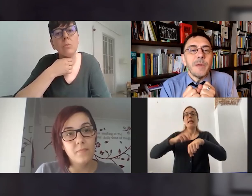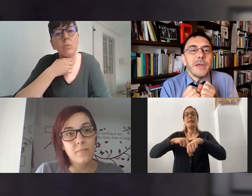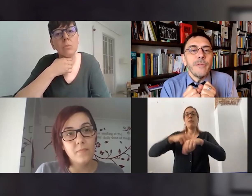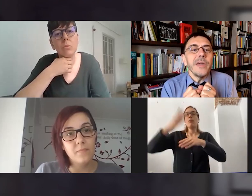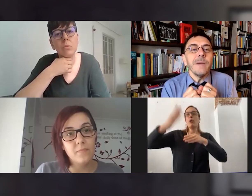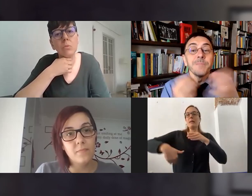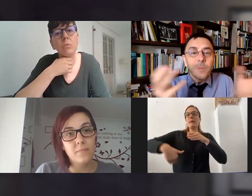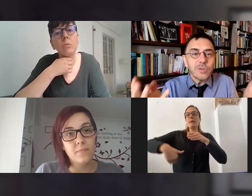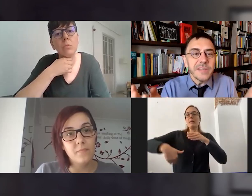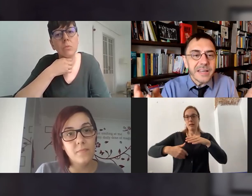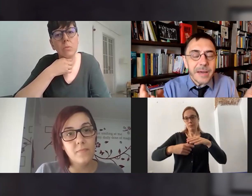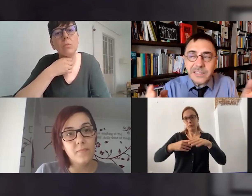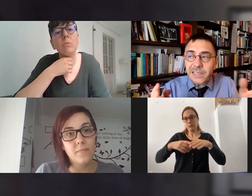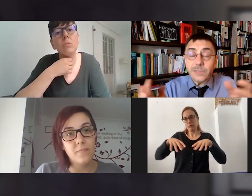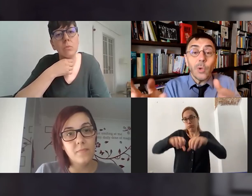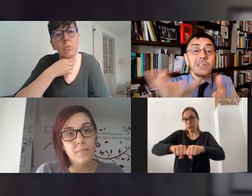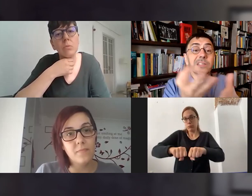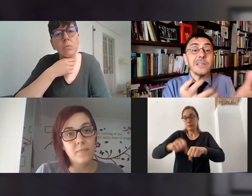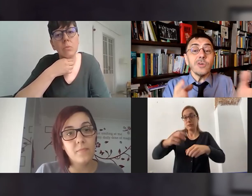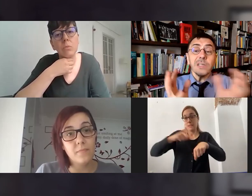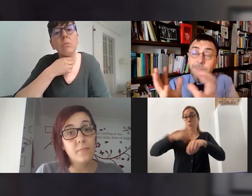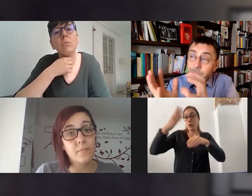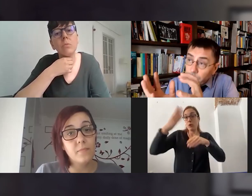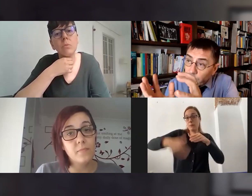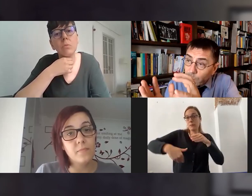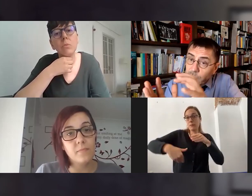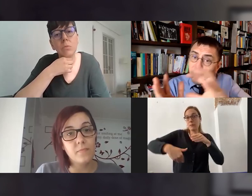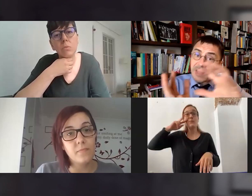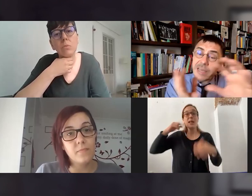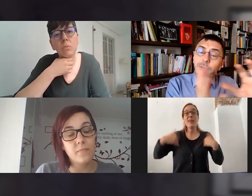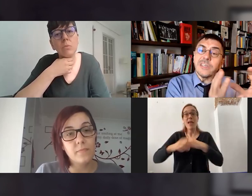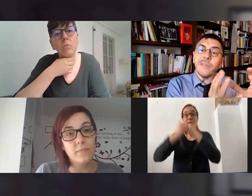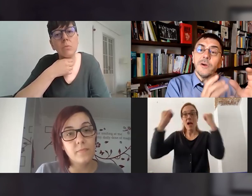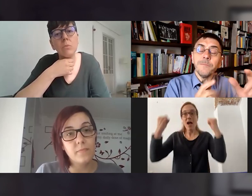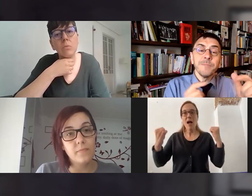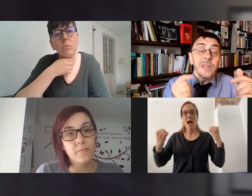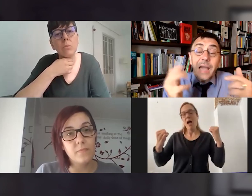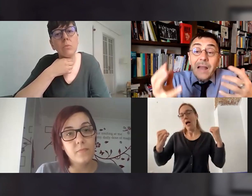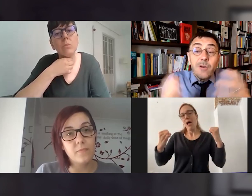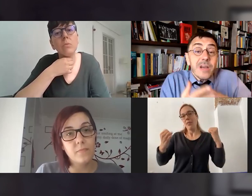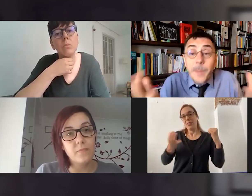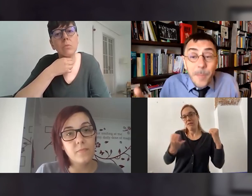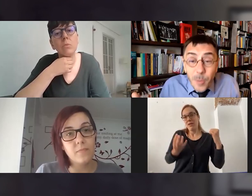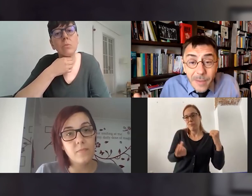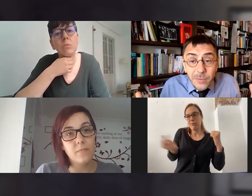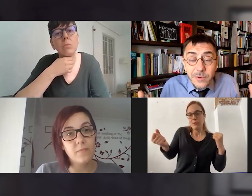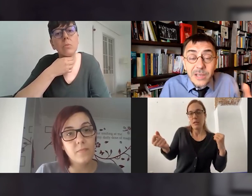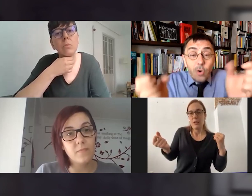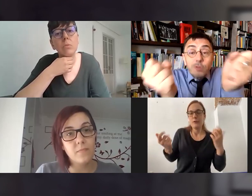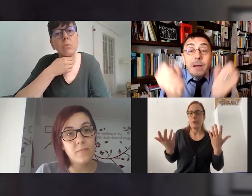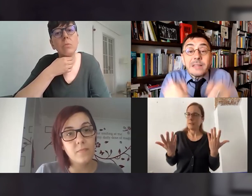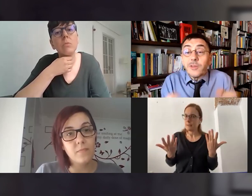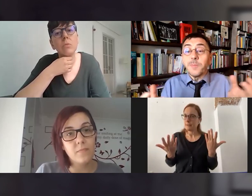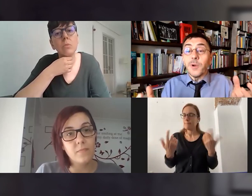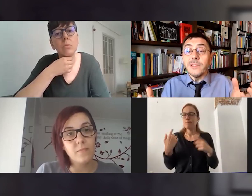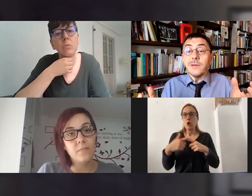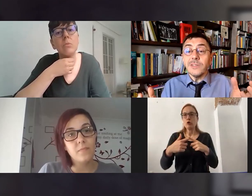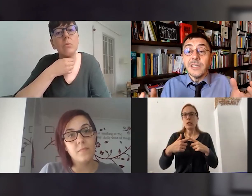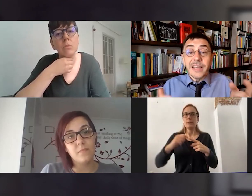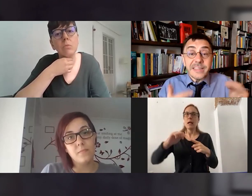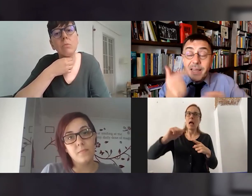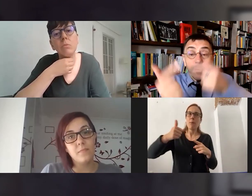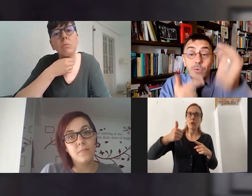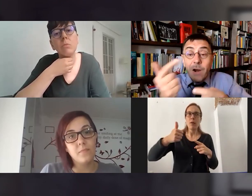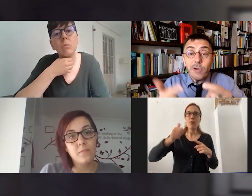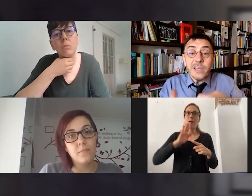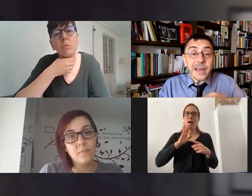tiene experiencia, pues tiene que marcharse. Todas esas cosas Podemos ir acercándose, ya digo, a algo que estaba aprobado, ¿no? Que son los partidos políticos,